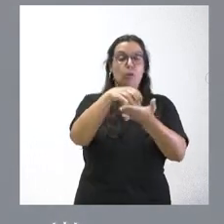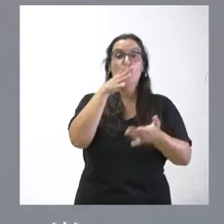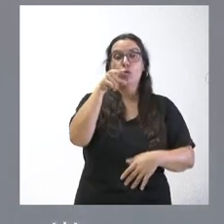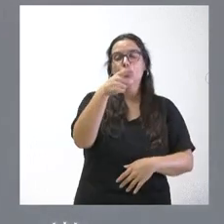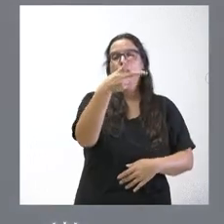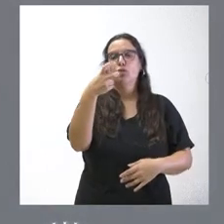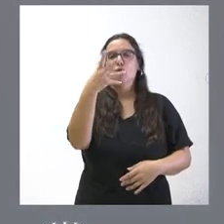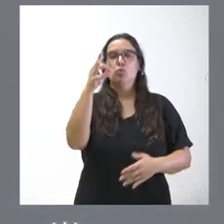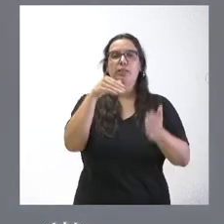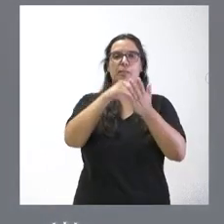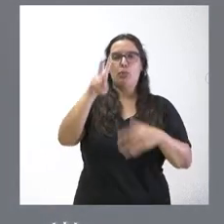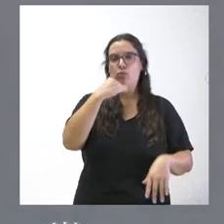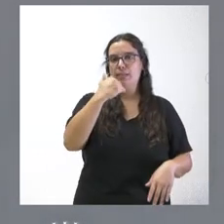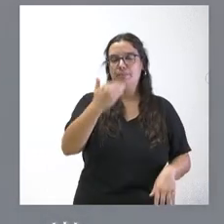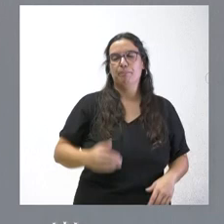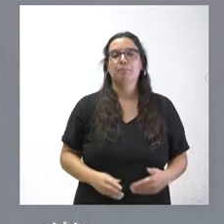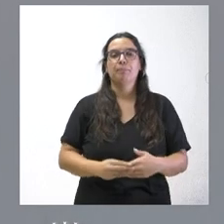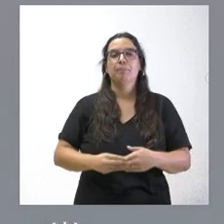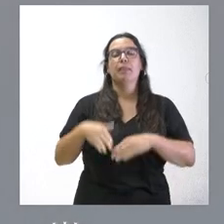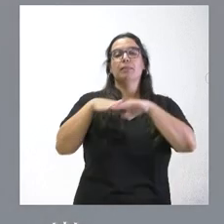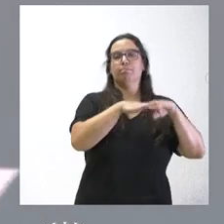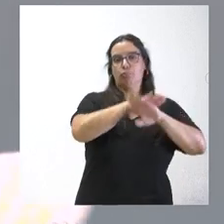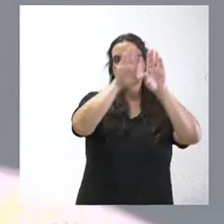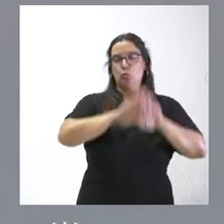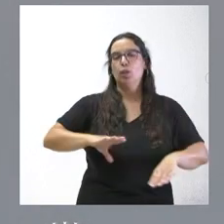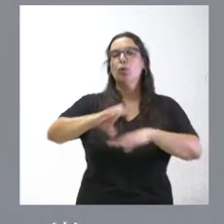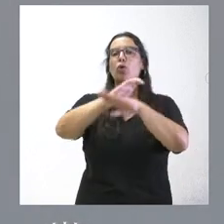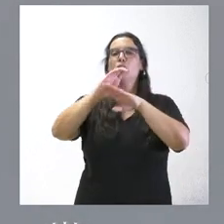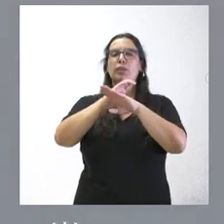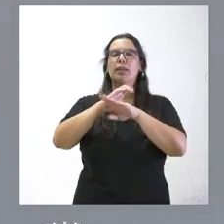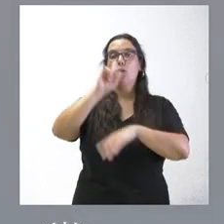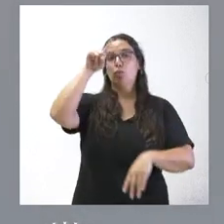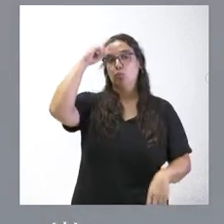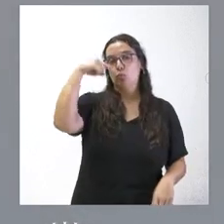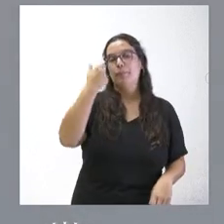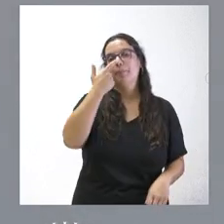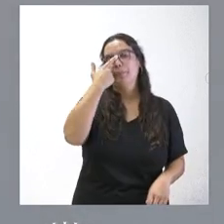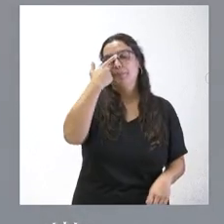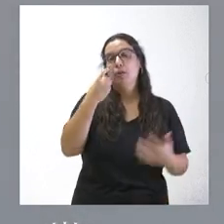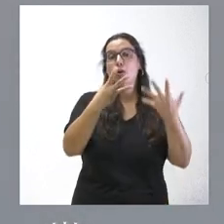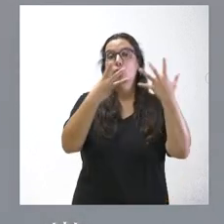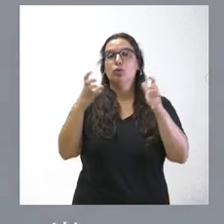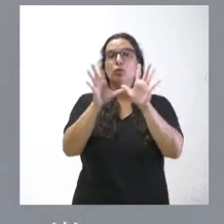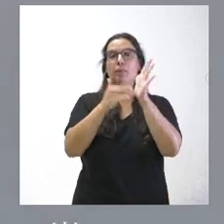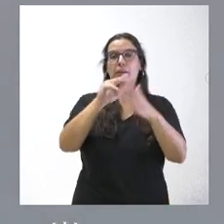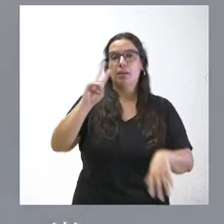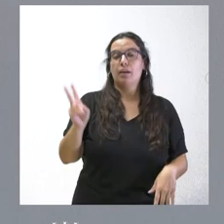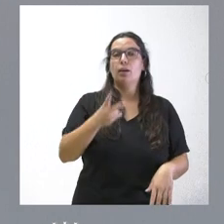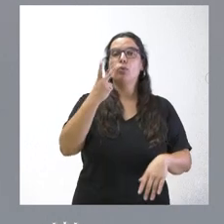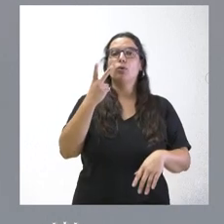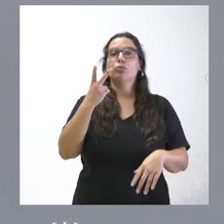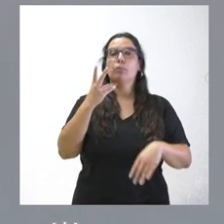250.000 euros en el ámbito ya por concluir de la consejería de cultura 810.000 euros para